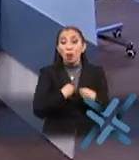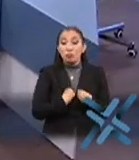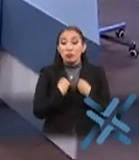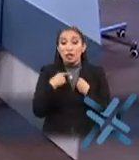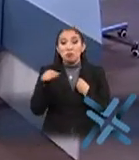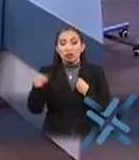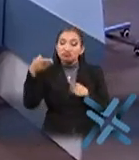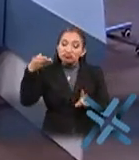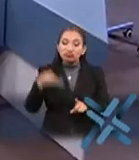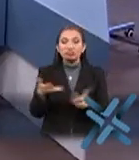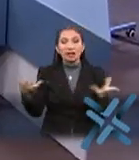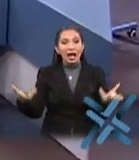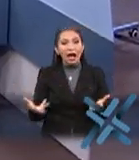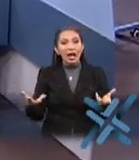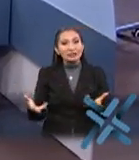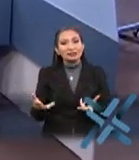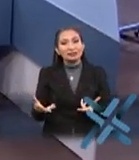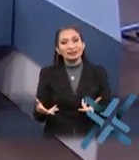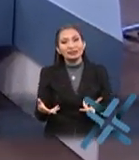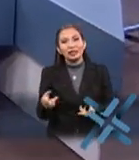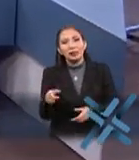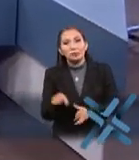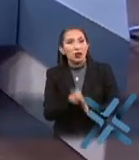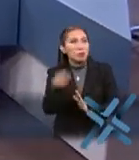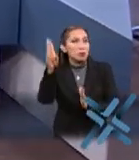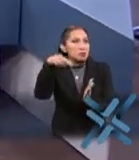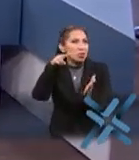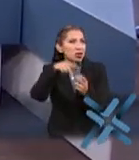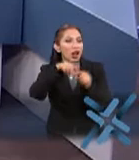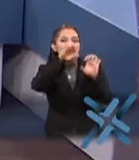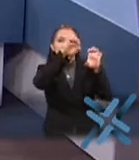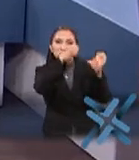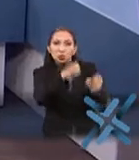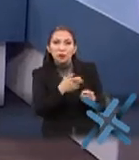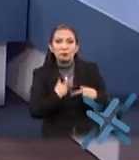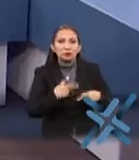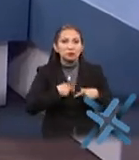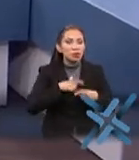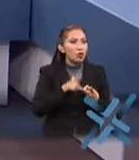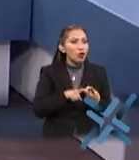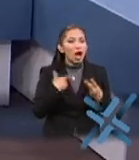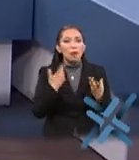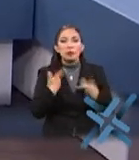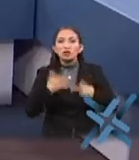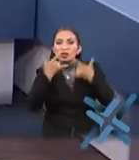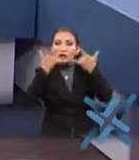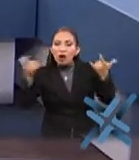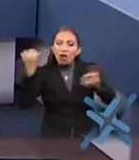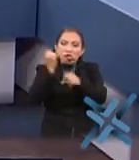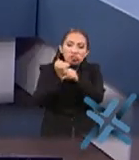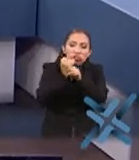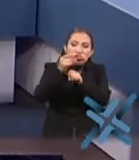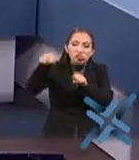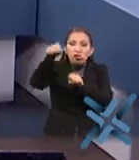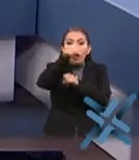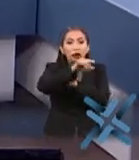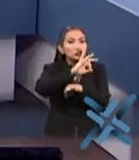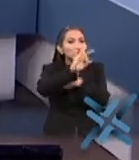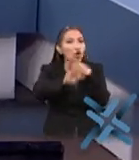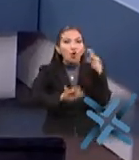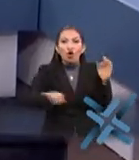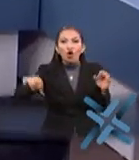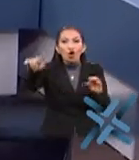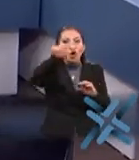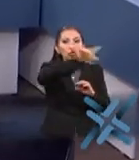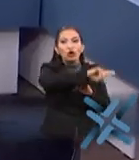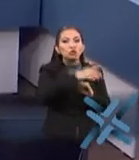están dedicados a este aspecto, pintores, escultores, historiadores, en fin, toda la gente que